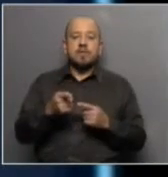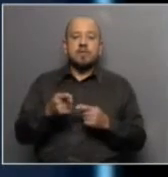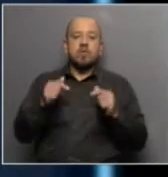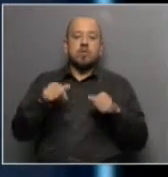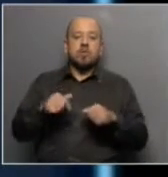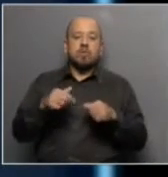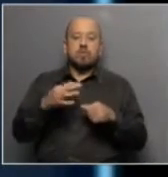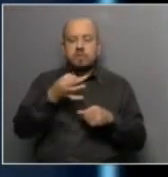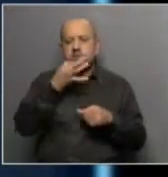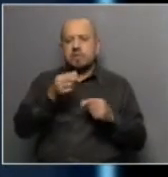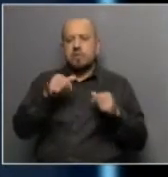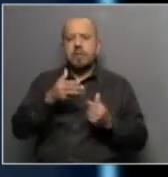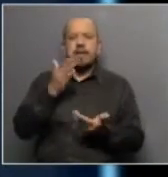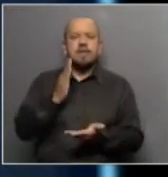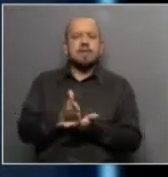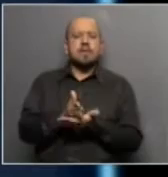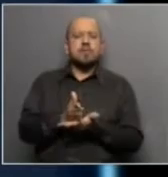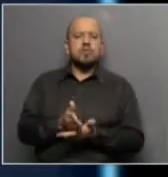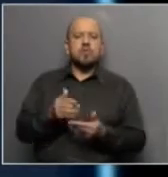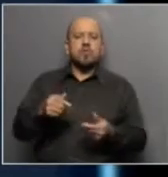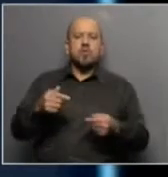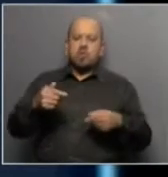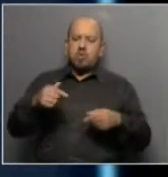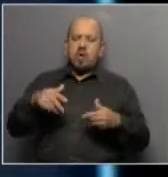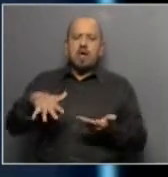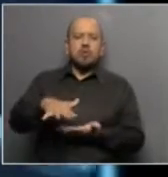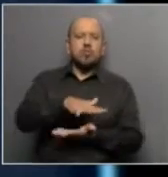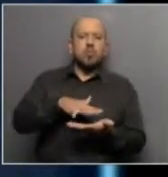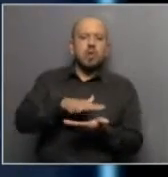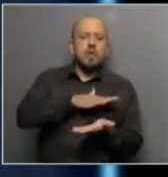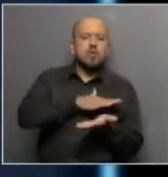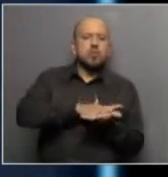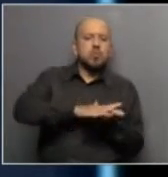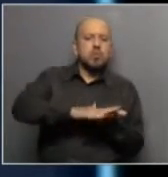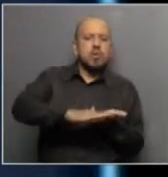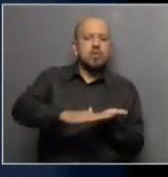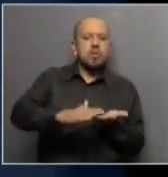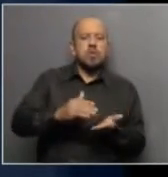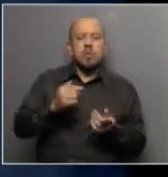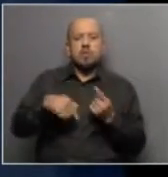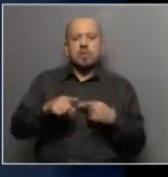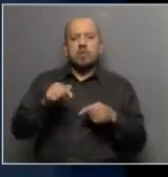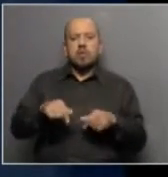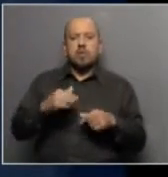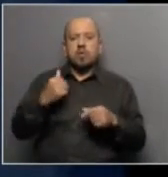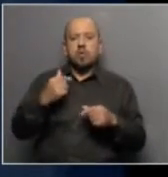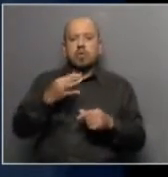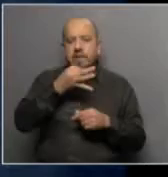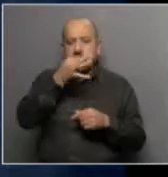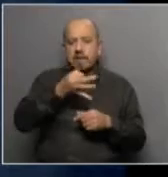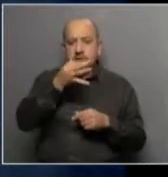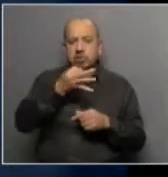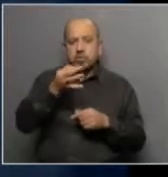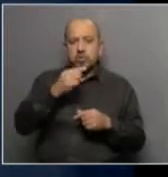vamos a hablar un poco de eso, del derecho al suelo, de los barrios privados que existen en nuestro país. Pero para arrancar, en la Declaración Universal de los